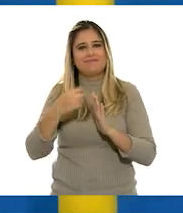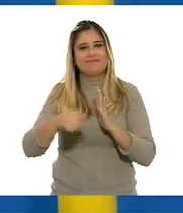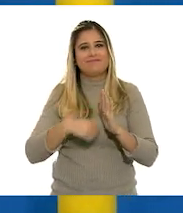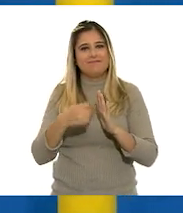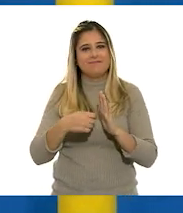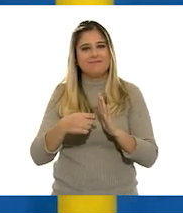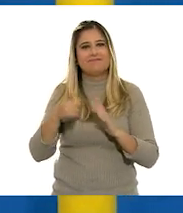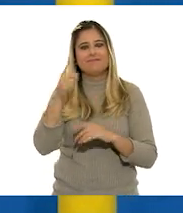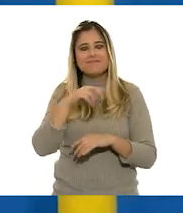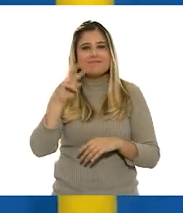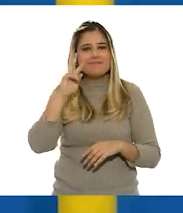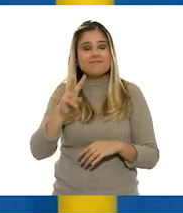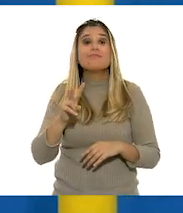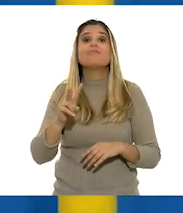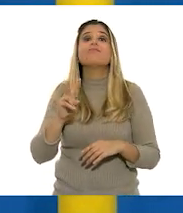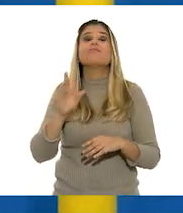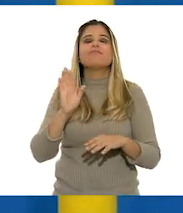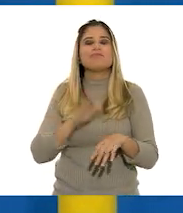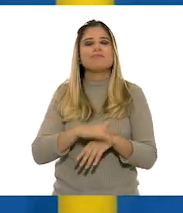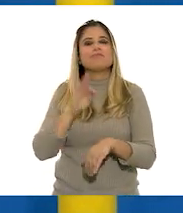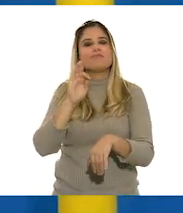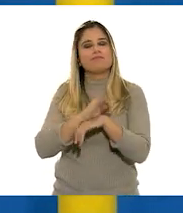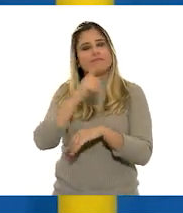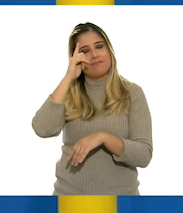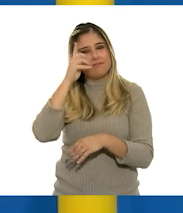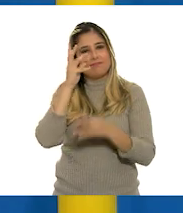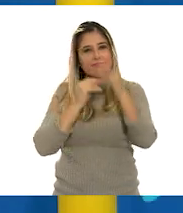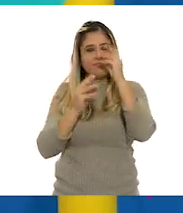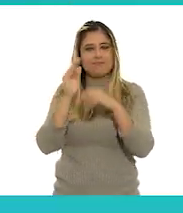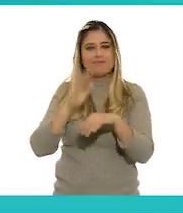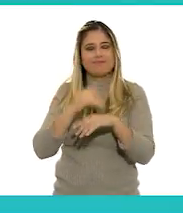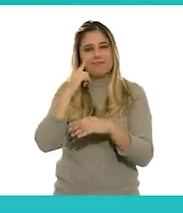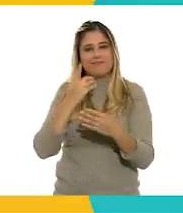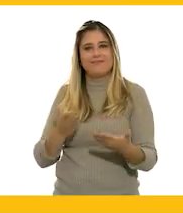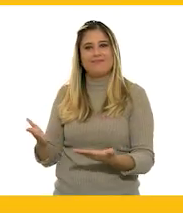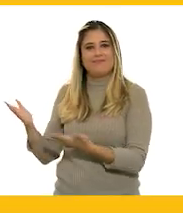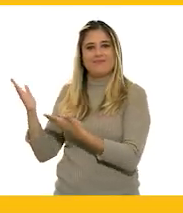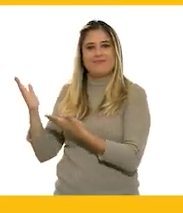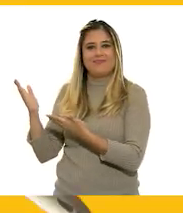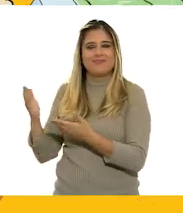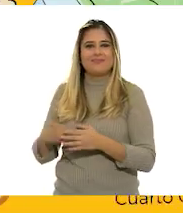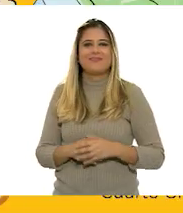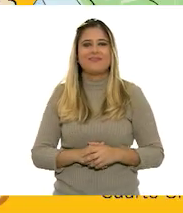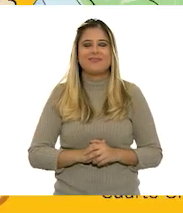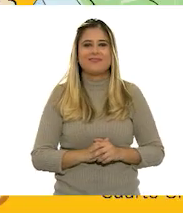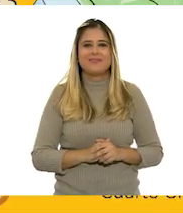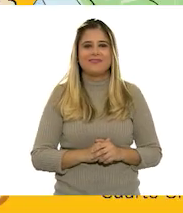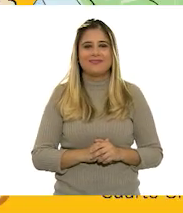que enriquecerá y fortalecerá los aprendizajes. Adelante.